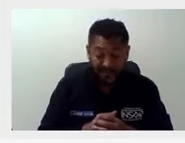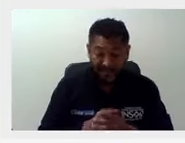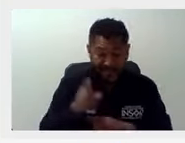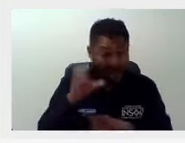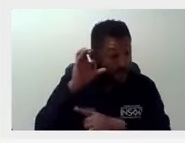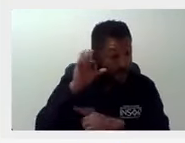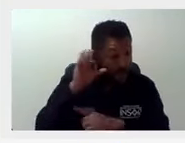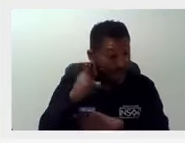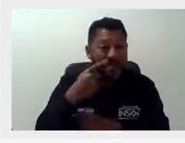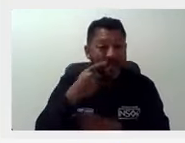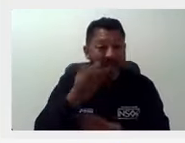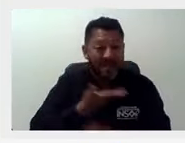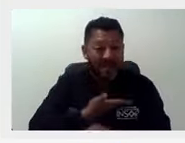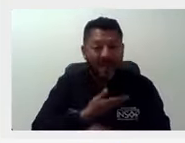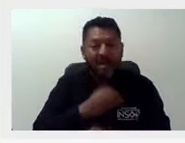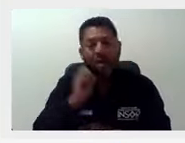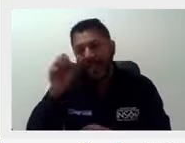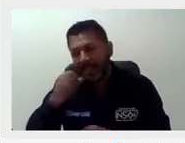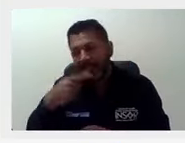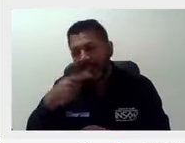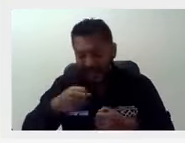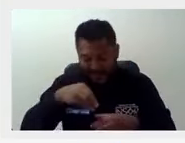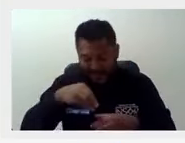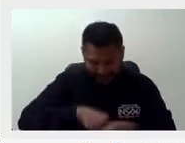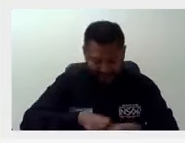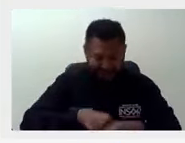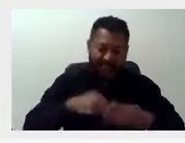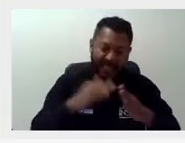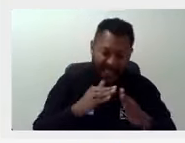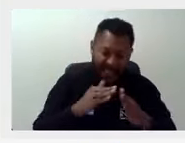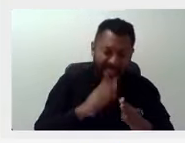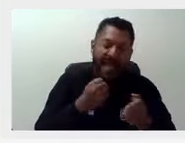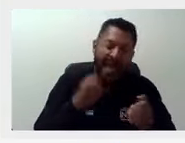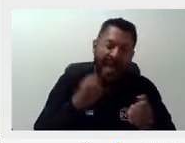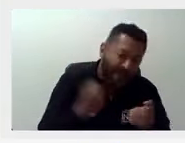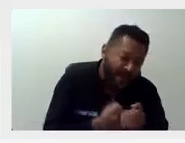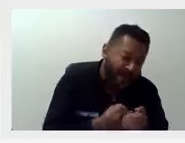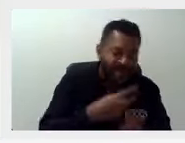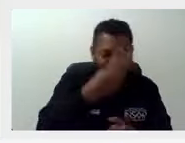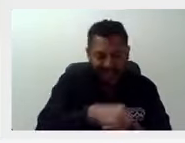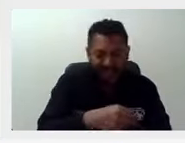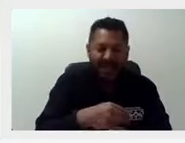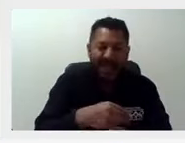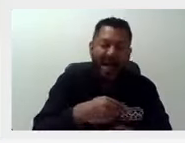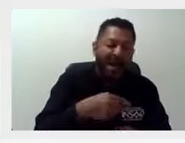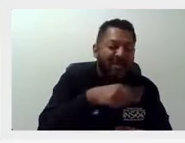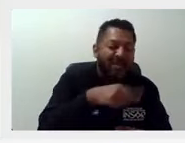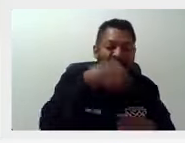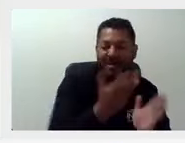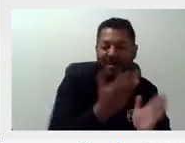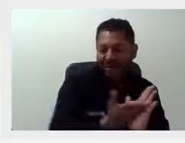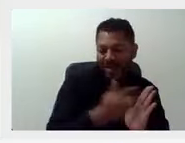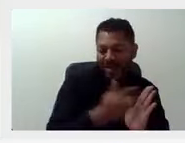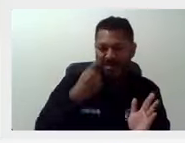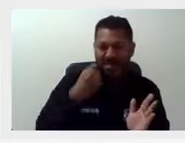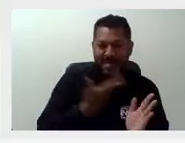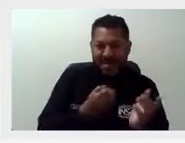muy interesante el rol que he tenido en la casa de apoyar a los estudiantes, a mis hijos, pero entre eso,